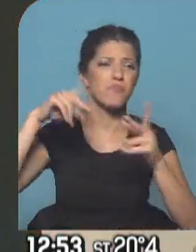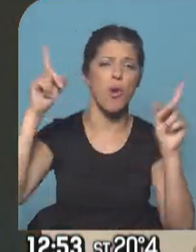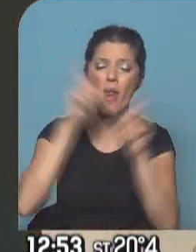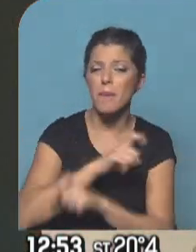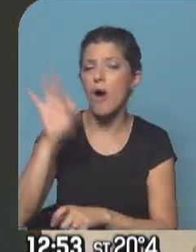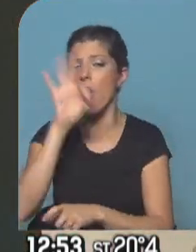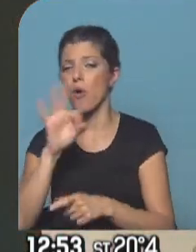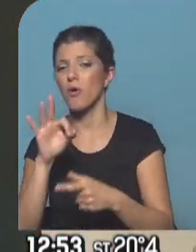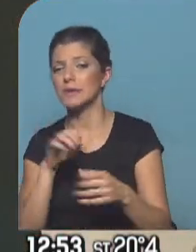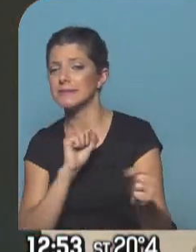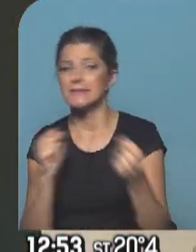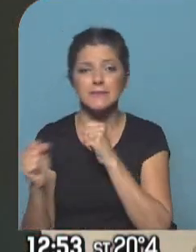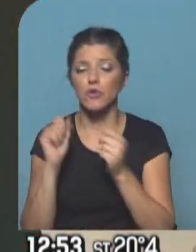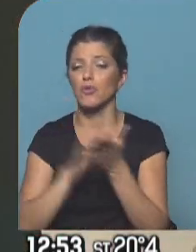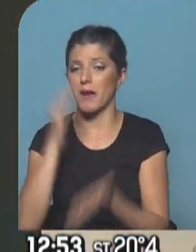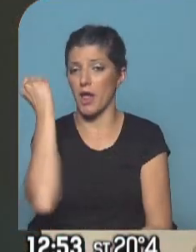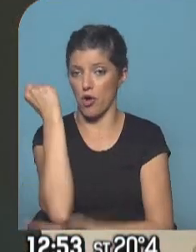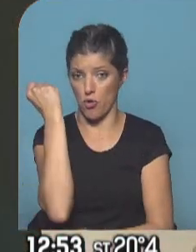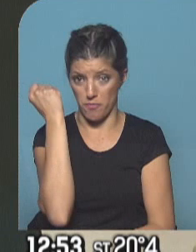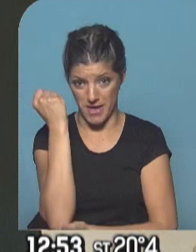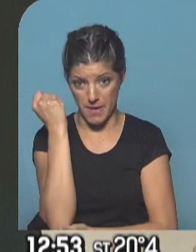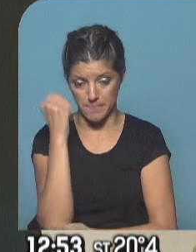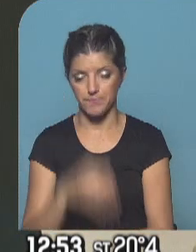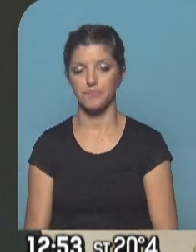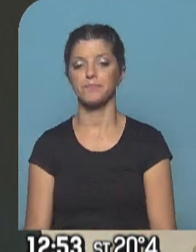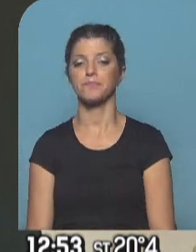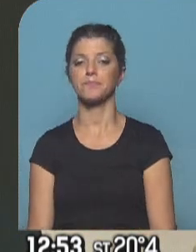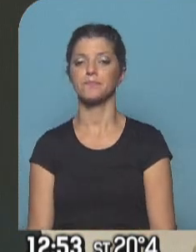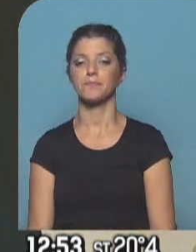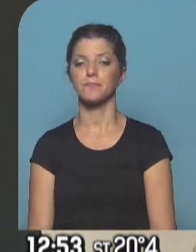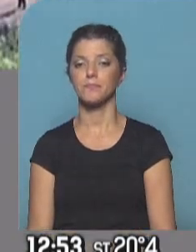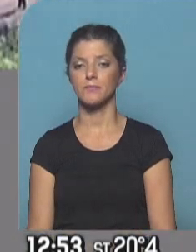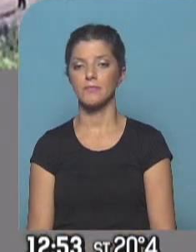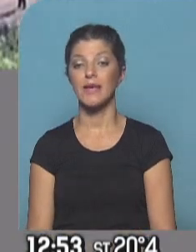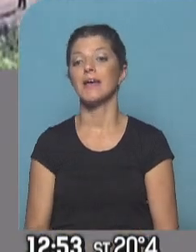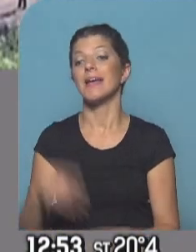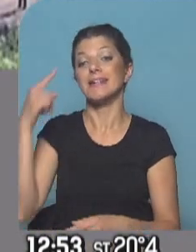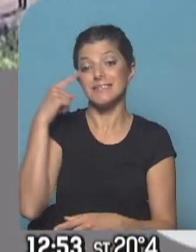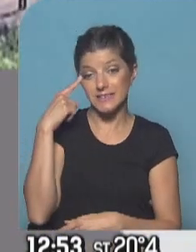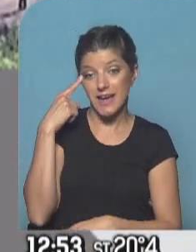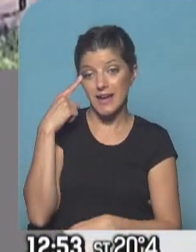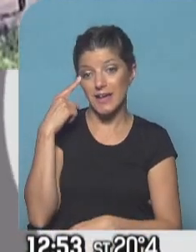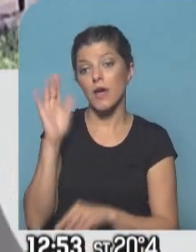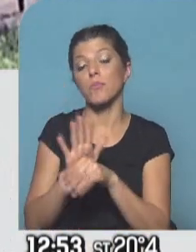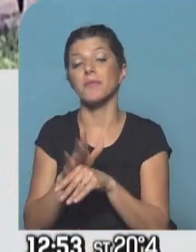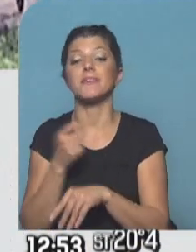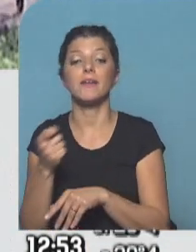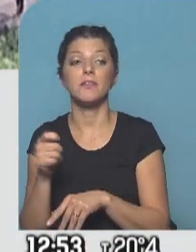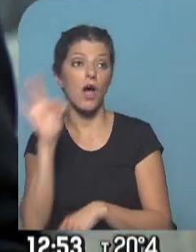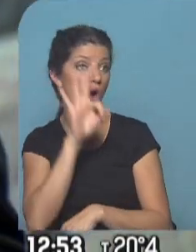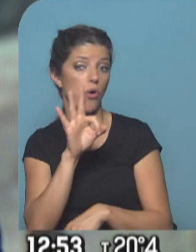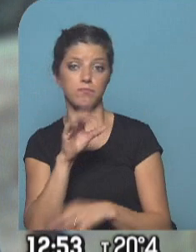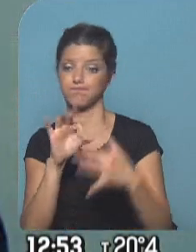o temor económico que se produzca con esto. China otra vez aparece como o la garantía o la... O le suelta la